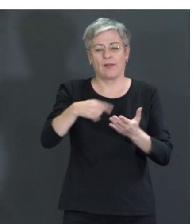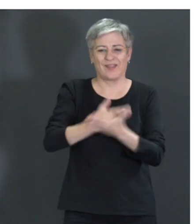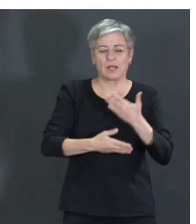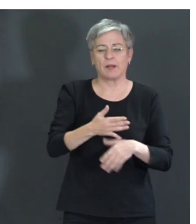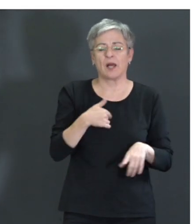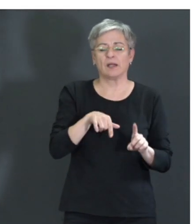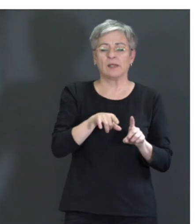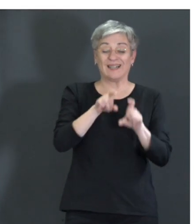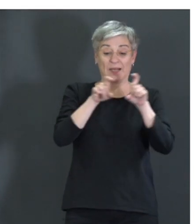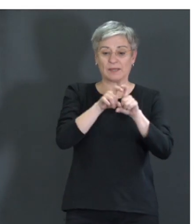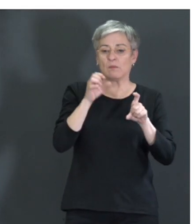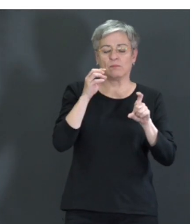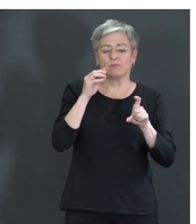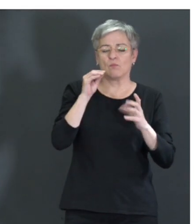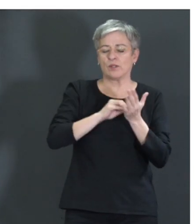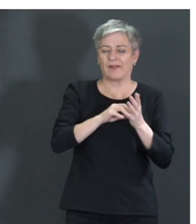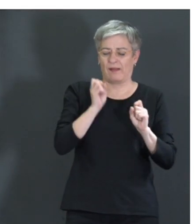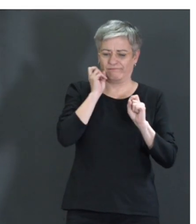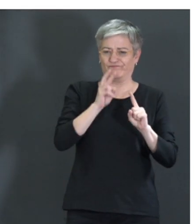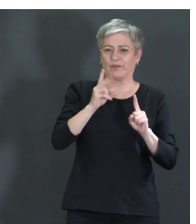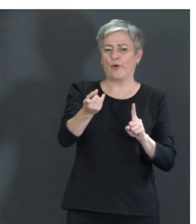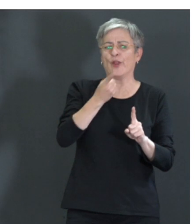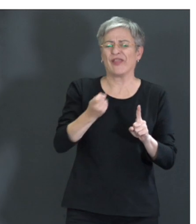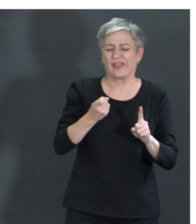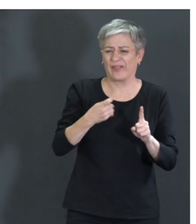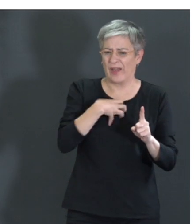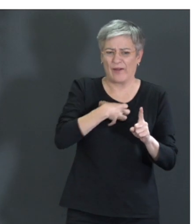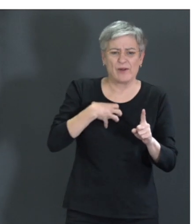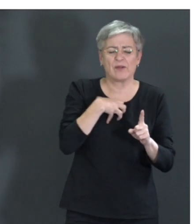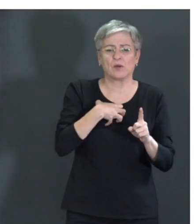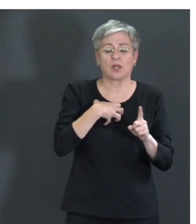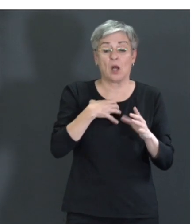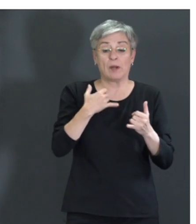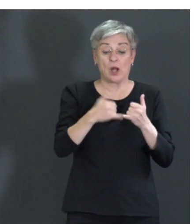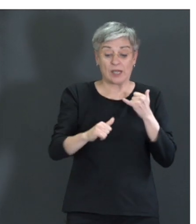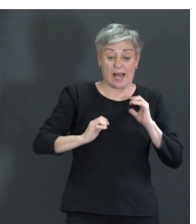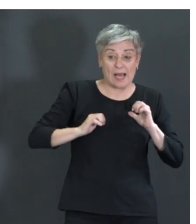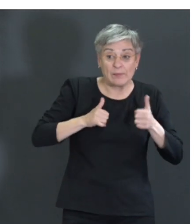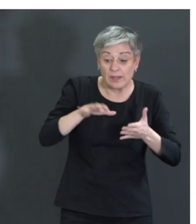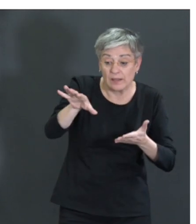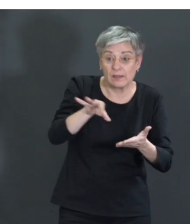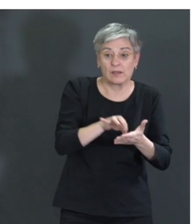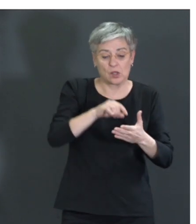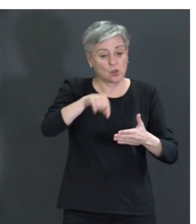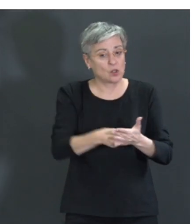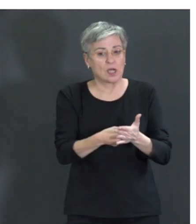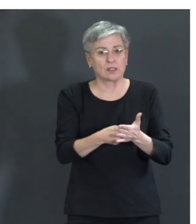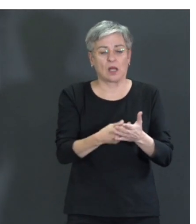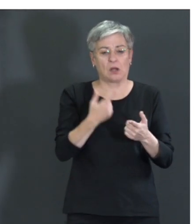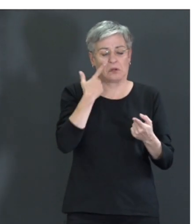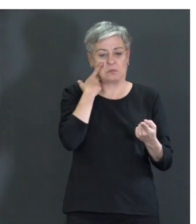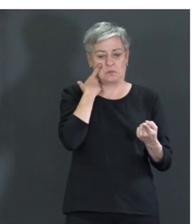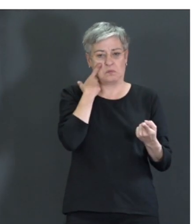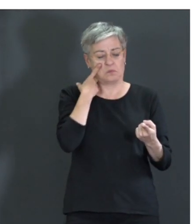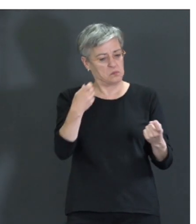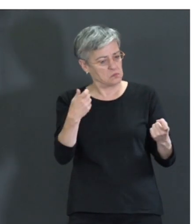siempre ven dificultades que luego una vez emprenden ese camino se dan cuenta pues que esas dificultades son